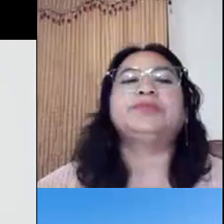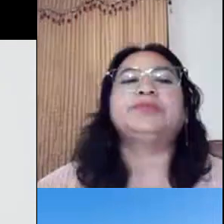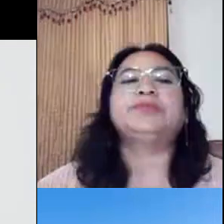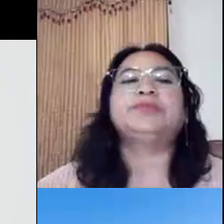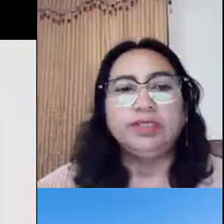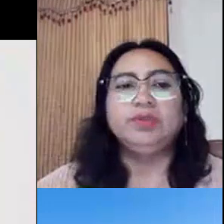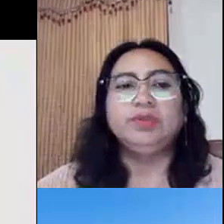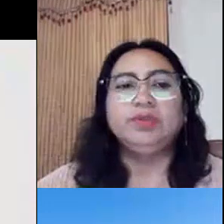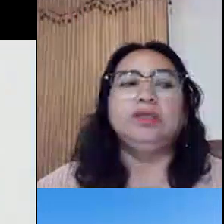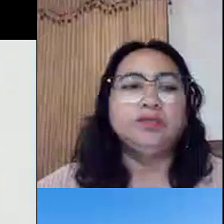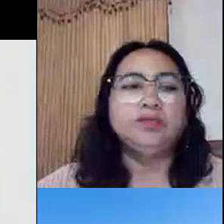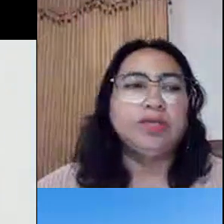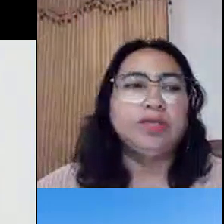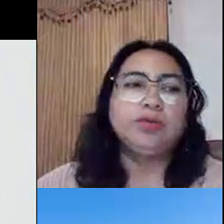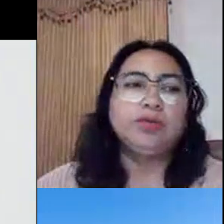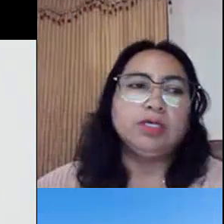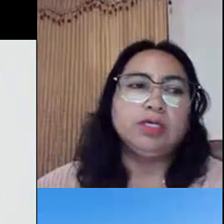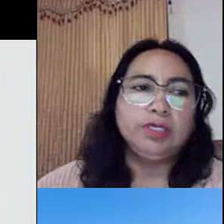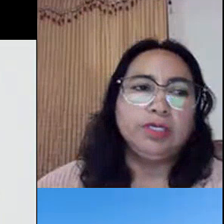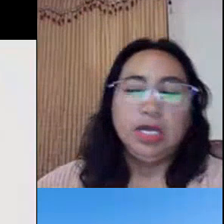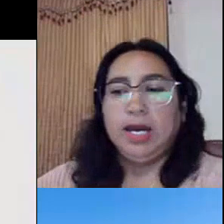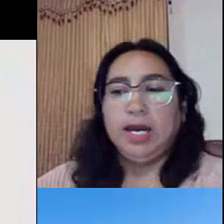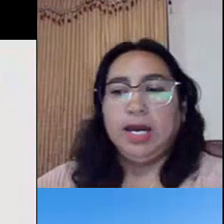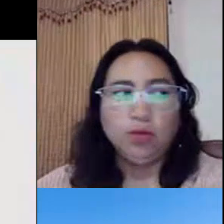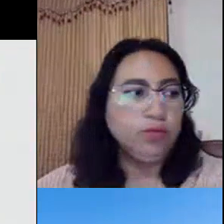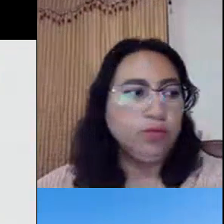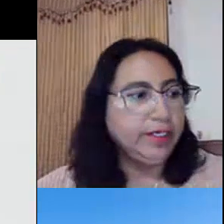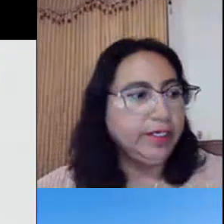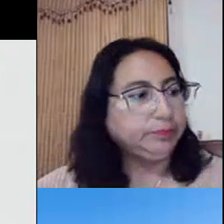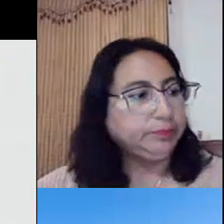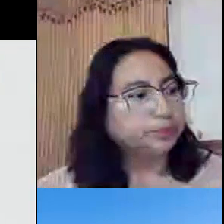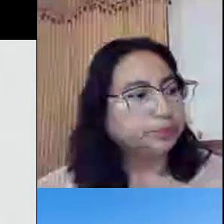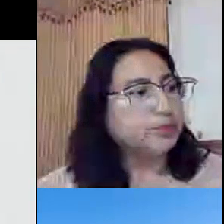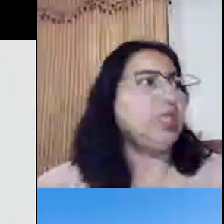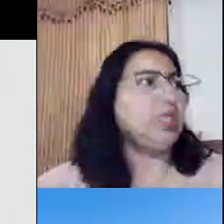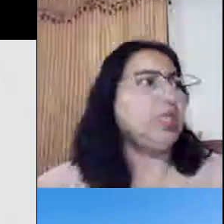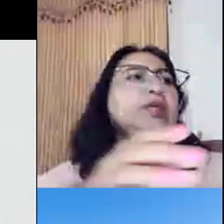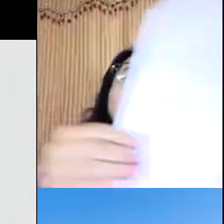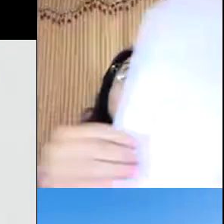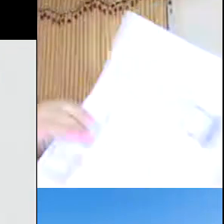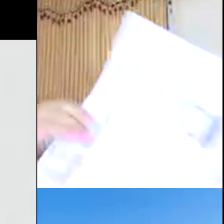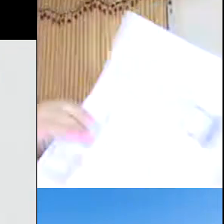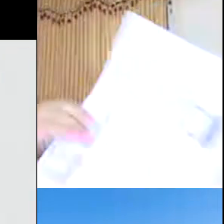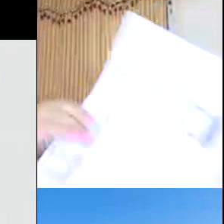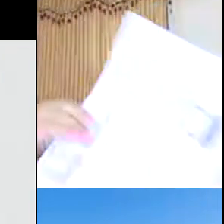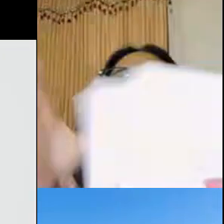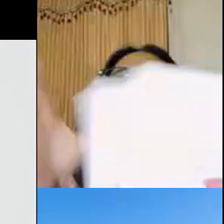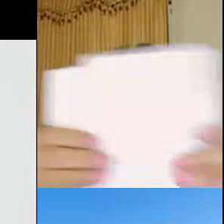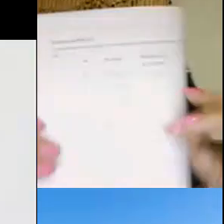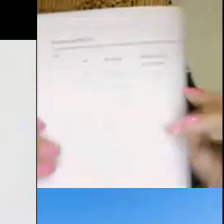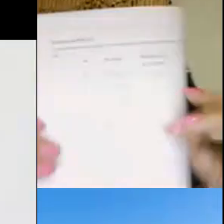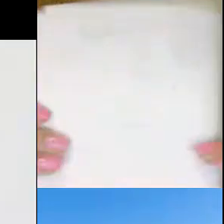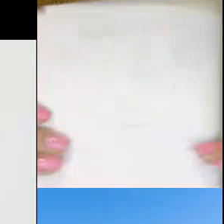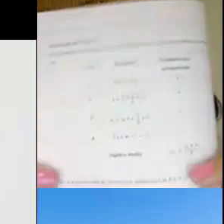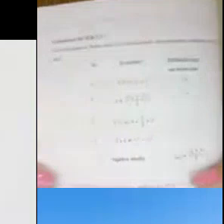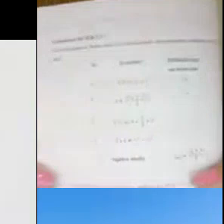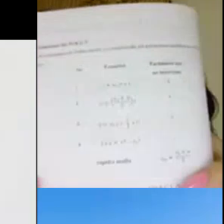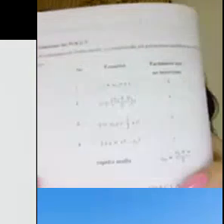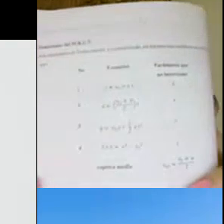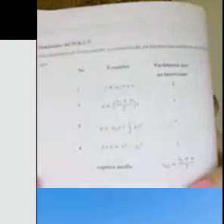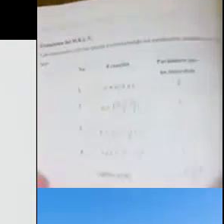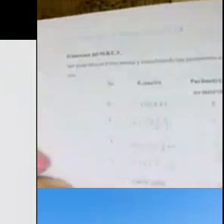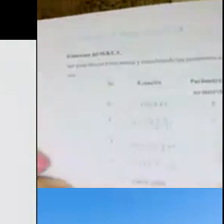Claro, sí, debe tener las fórmulas. ¿Se acuerda que yo le dije? Haga un formulario tal como está en la guía. Mira, aquí tenemos el formulario de la guía,